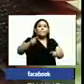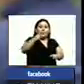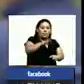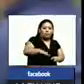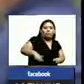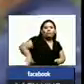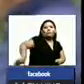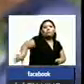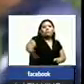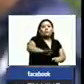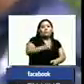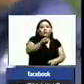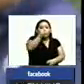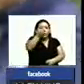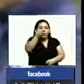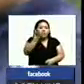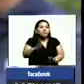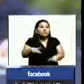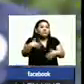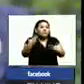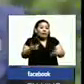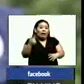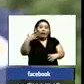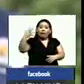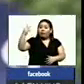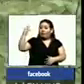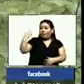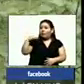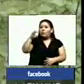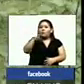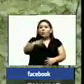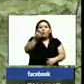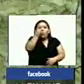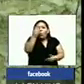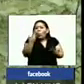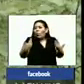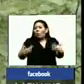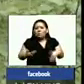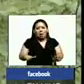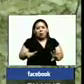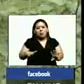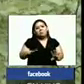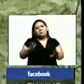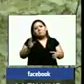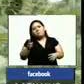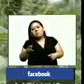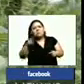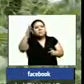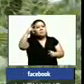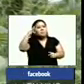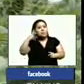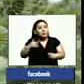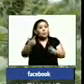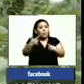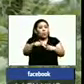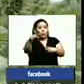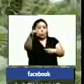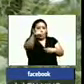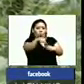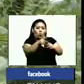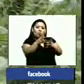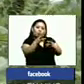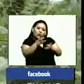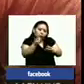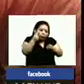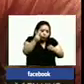girasoles en el país En esa ocasión Fueron flores tradicionales Es decir amarillas Pero ahora quería